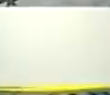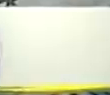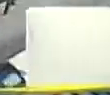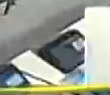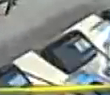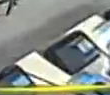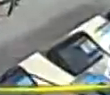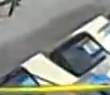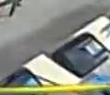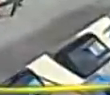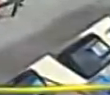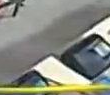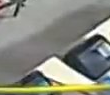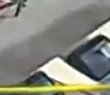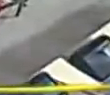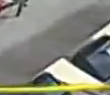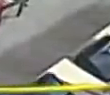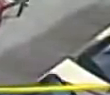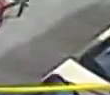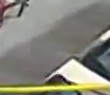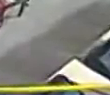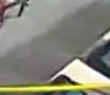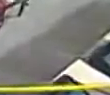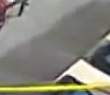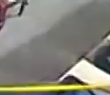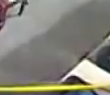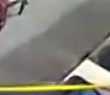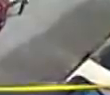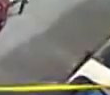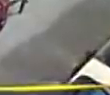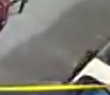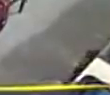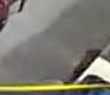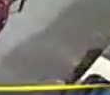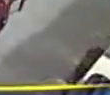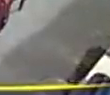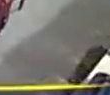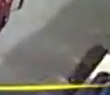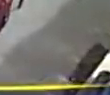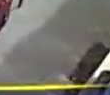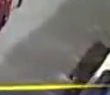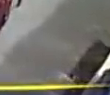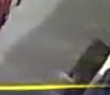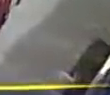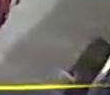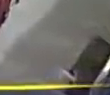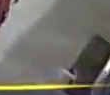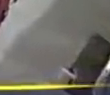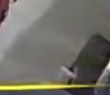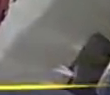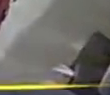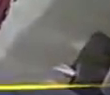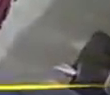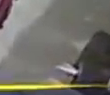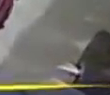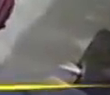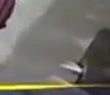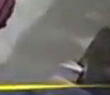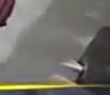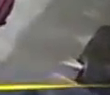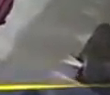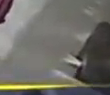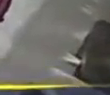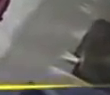a ustedes, te eligió a ti, Jason, como gobernador, como un acto de justicia. Y el pueblo quiere verdad y